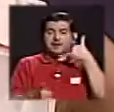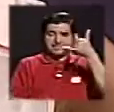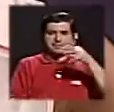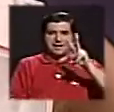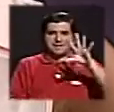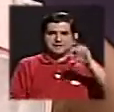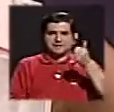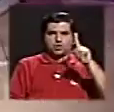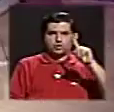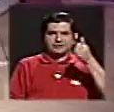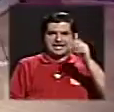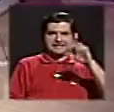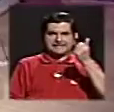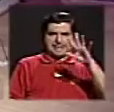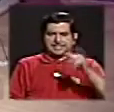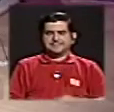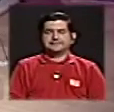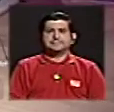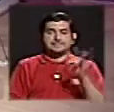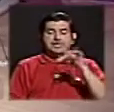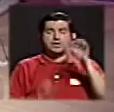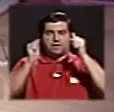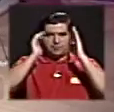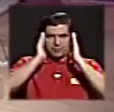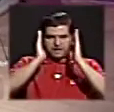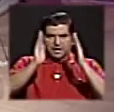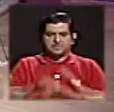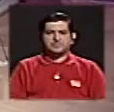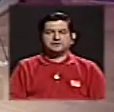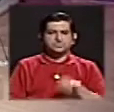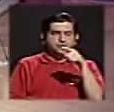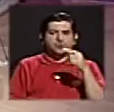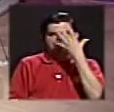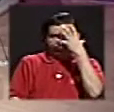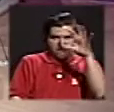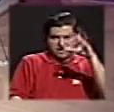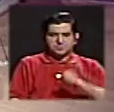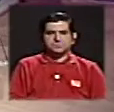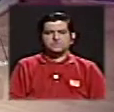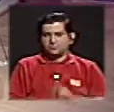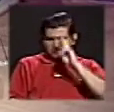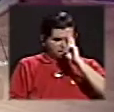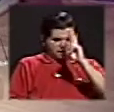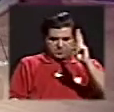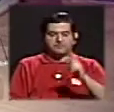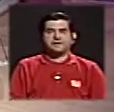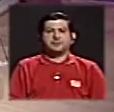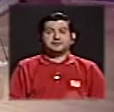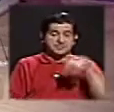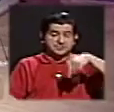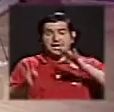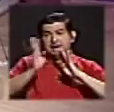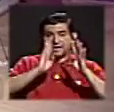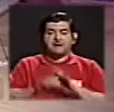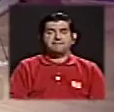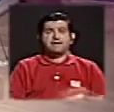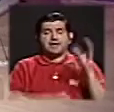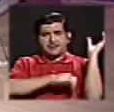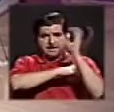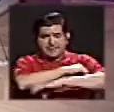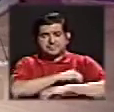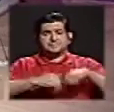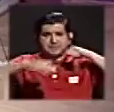llamarnos al 2511-1515, también puede seguirnos a través de nuestra página de Facebook y Irreverencias. Estamos hablando de cómo la